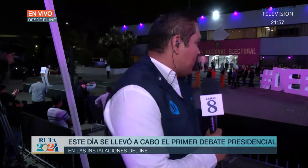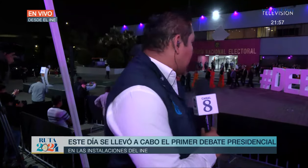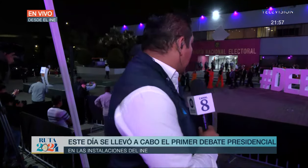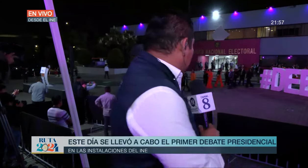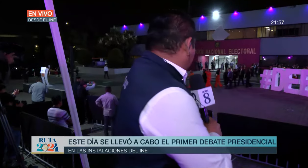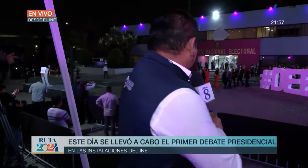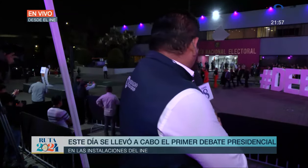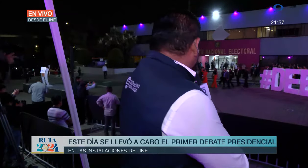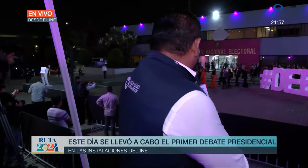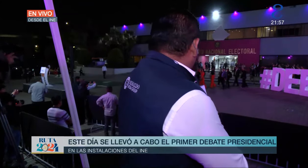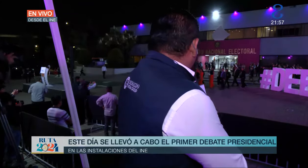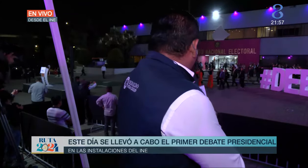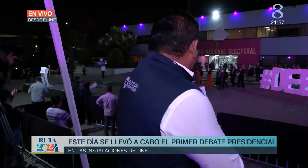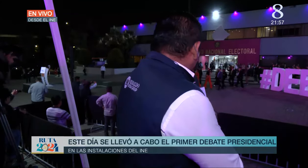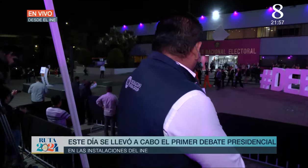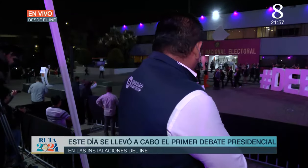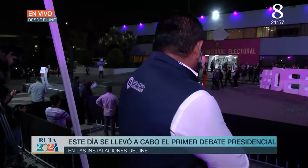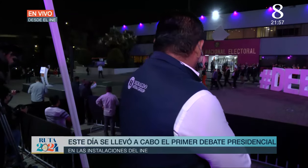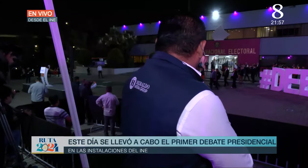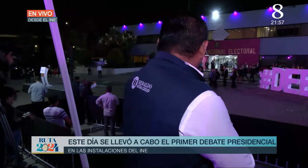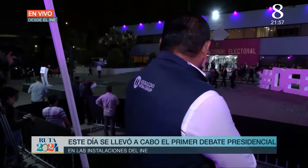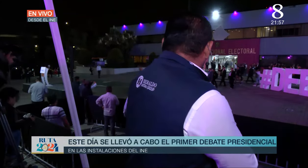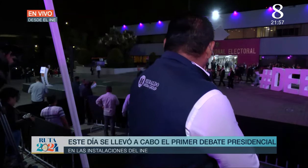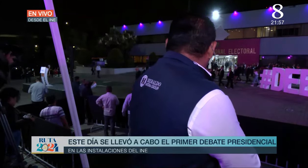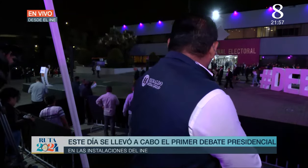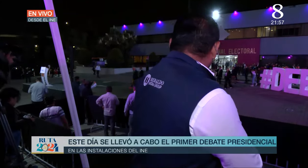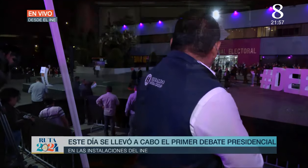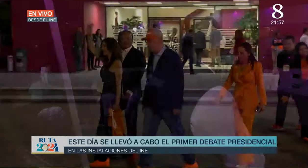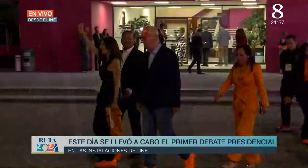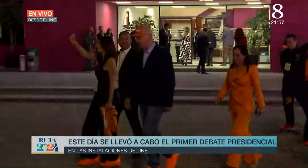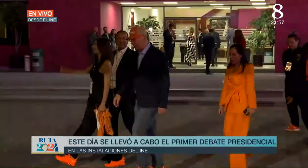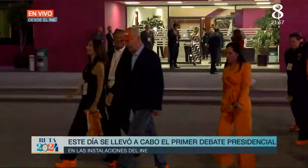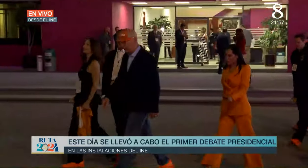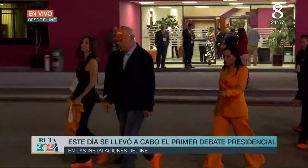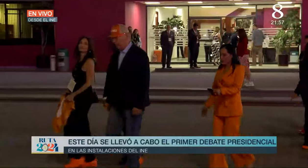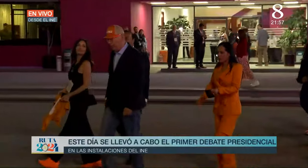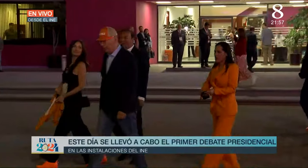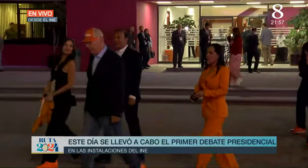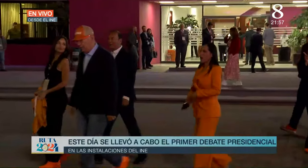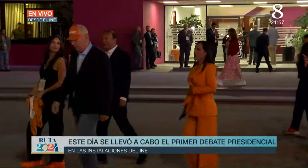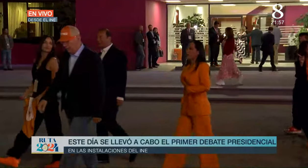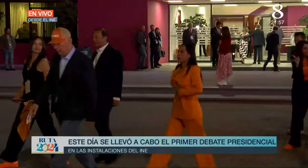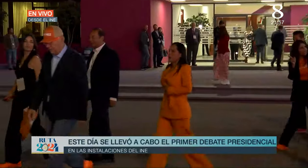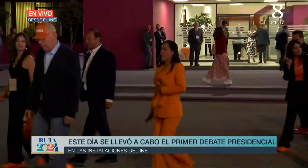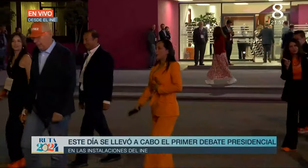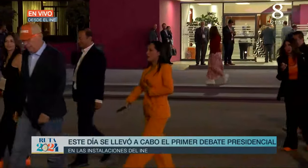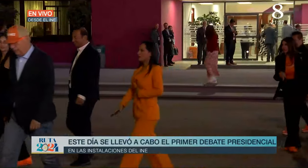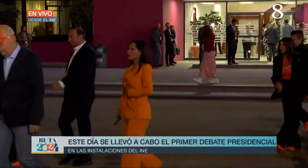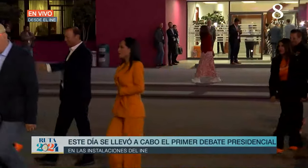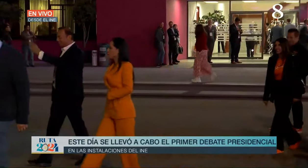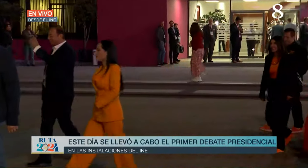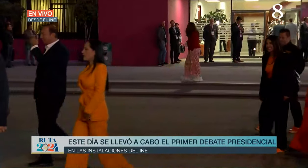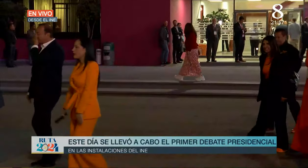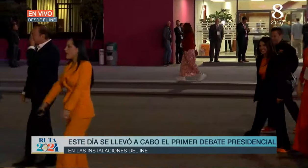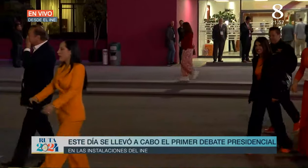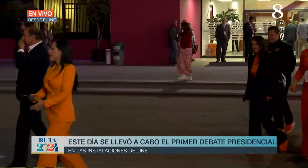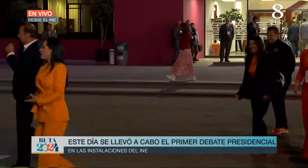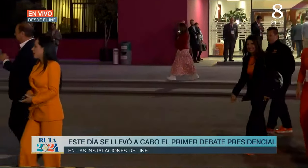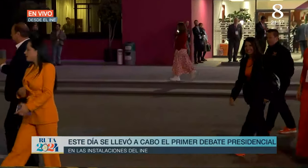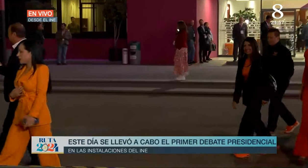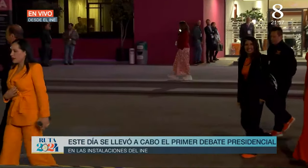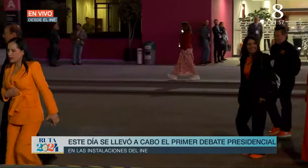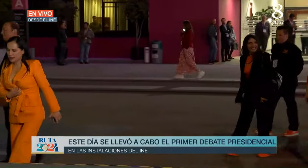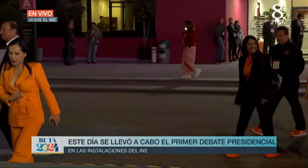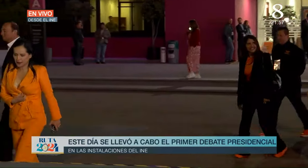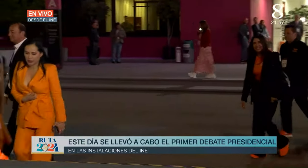este momento, bueno, pues escuchan varias porras. Lo que podemos observar en pantalla, bueno, pues Dante Delgado acompañado de Sandra Cuevas, en este momento, bueno, pues